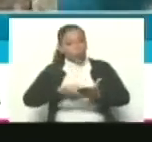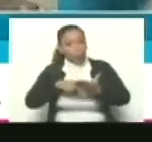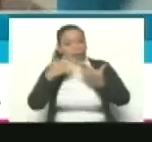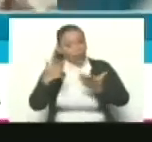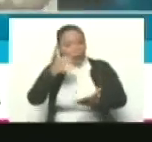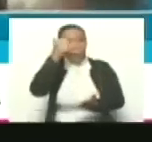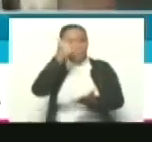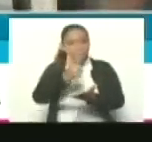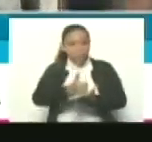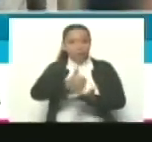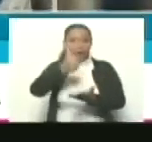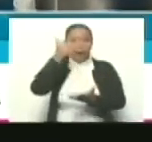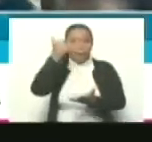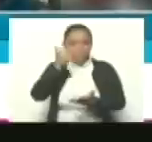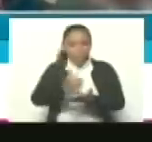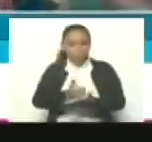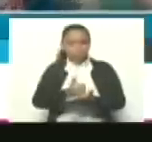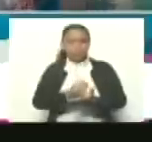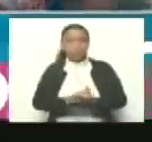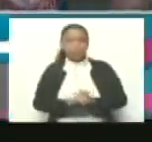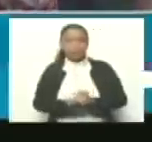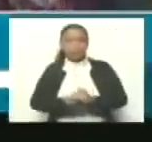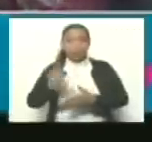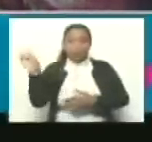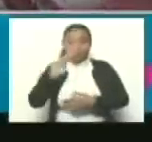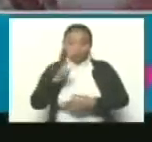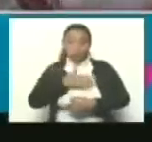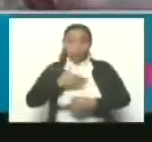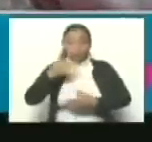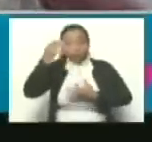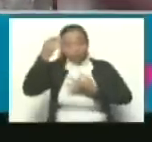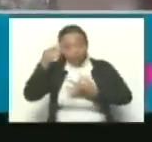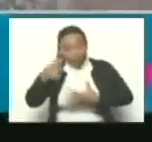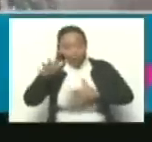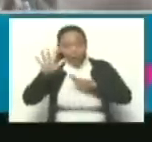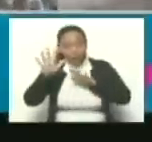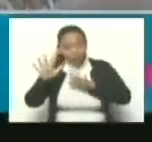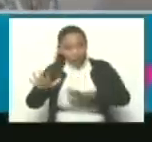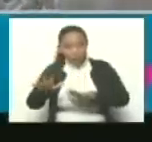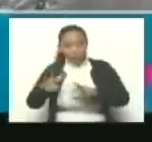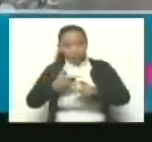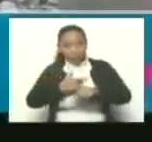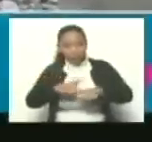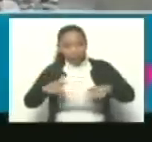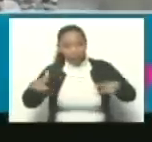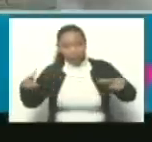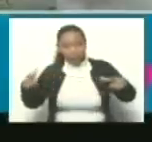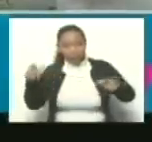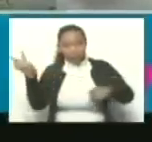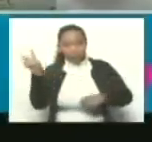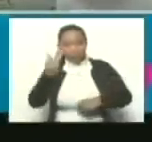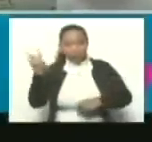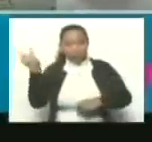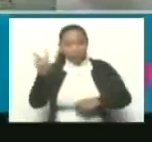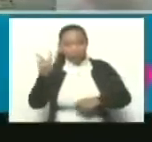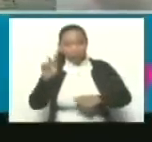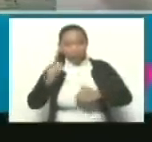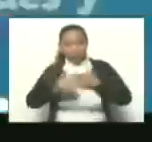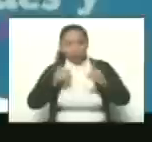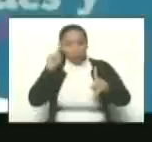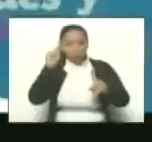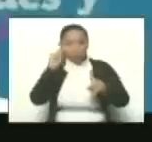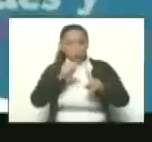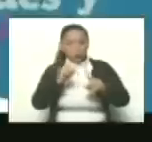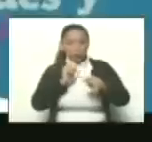Amén, amén, amén. La Venezuela que cree, la Venezuela que crece, la Venezuela que va rumbo a la